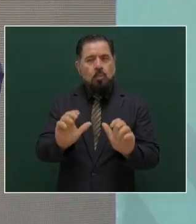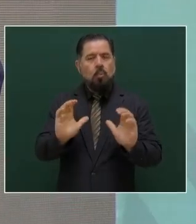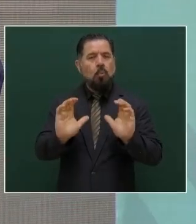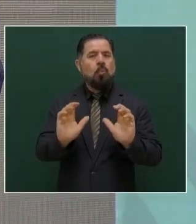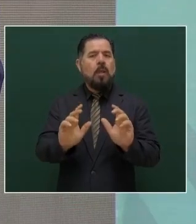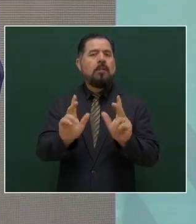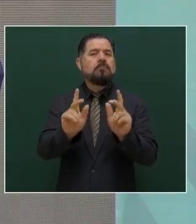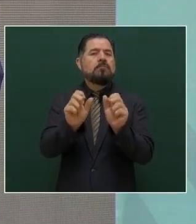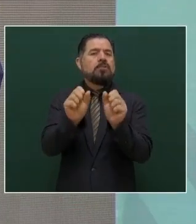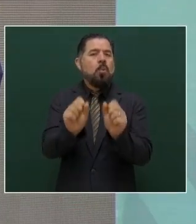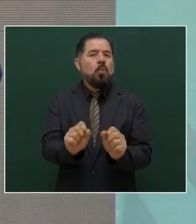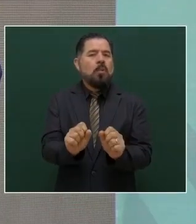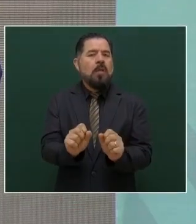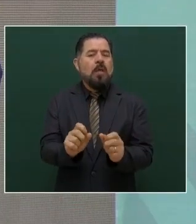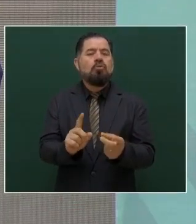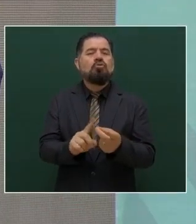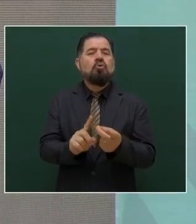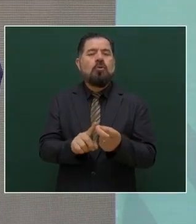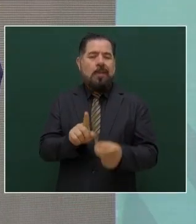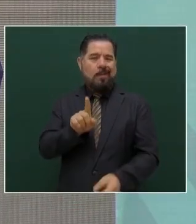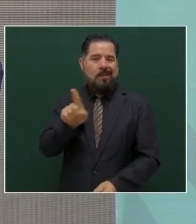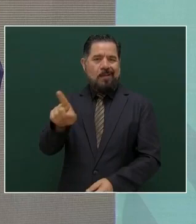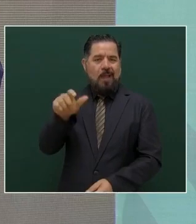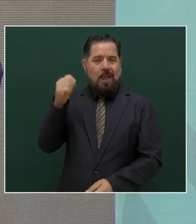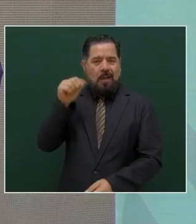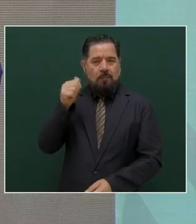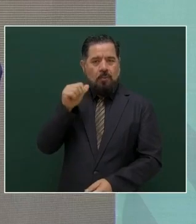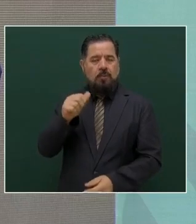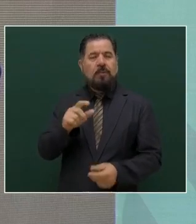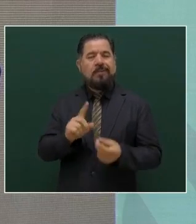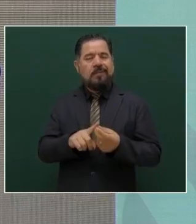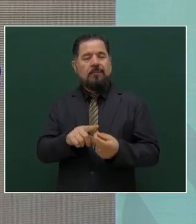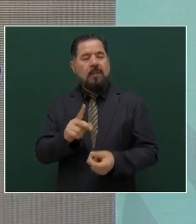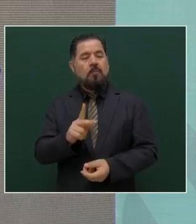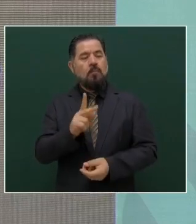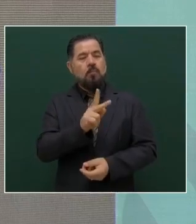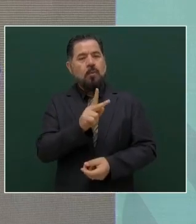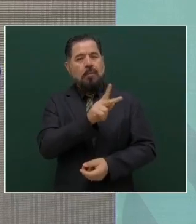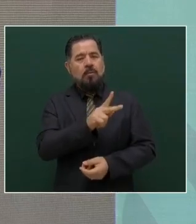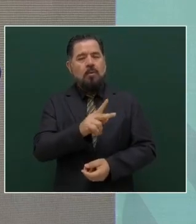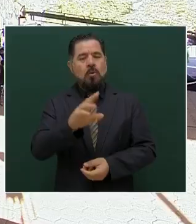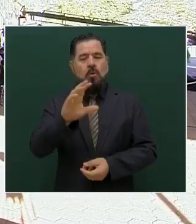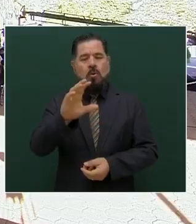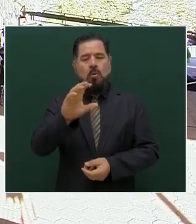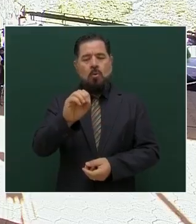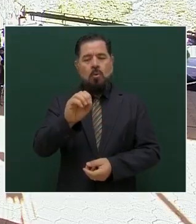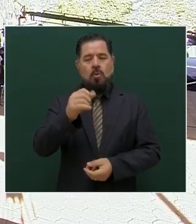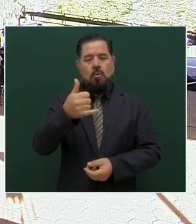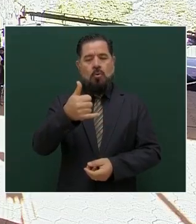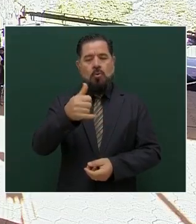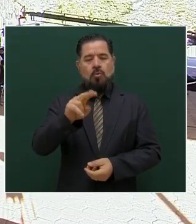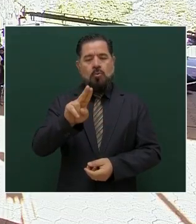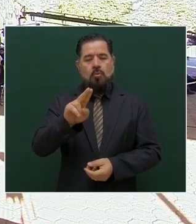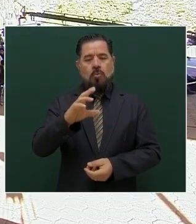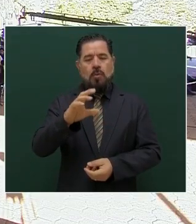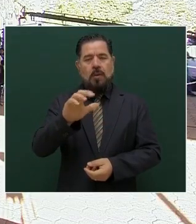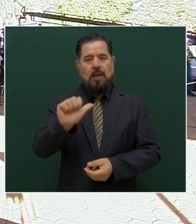en Acapulco y Coyuca de Benítez. Pues